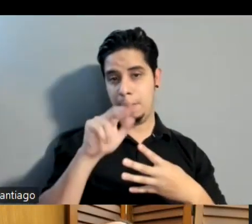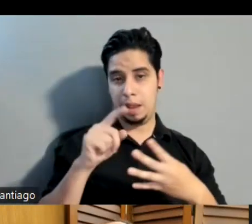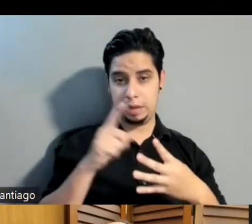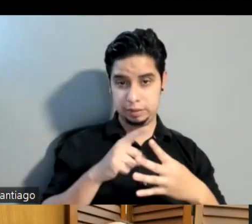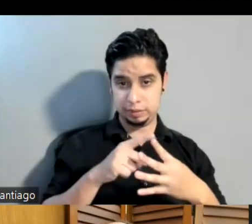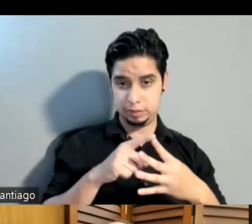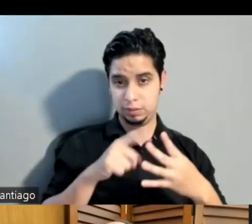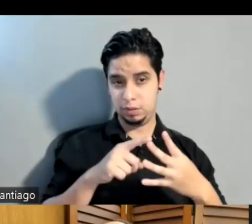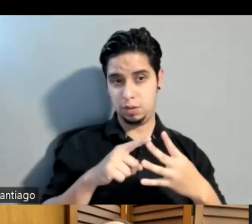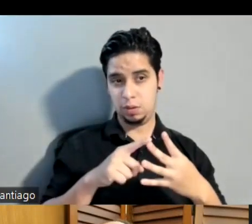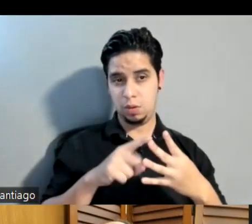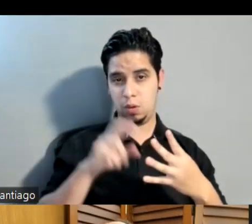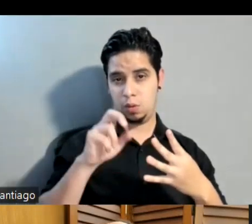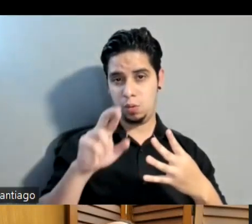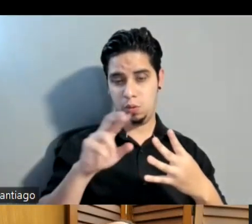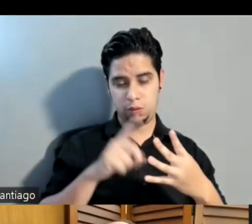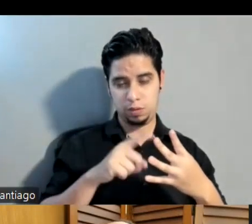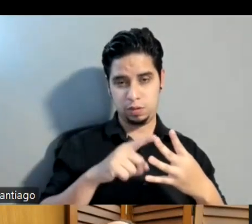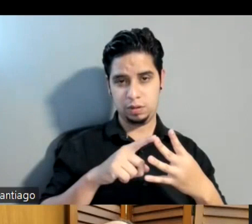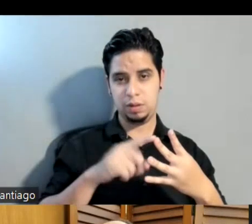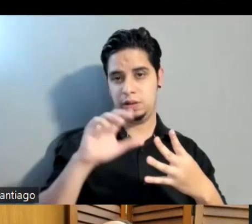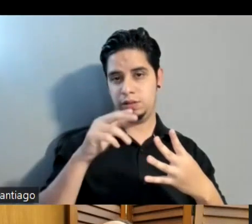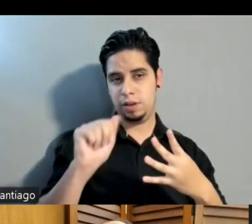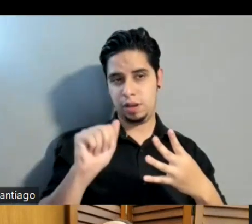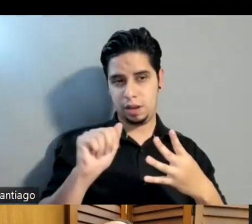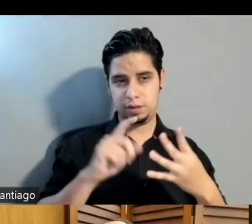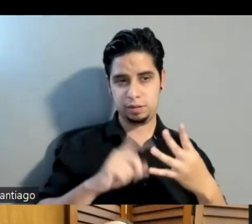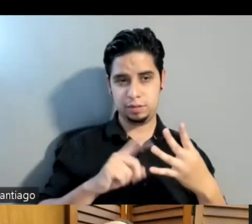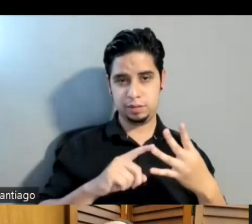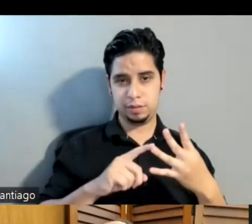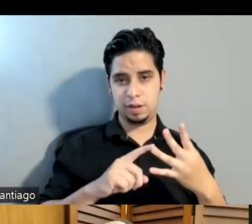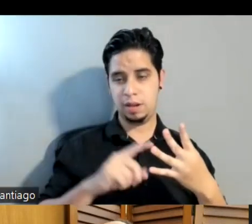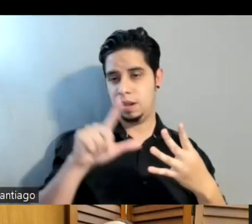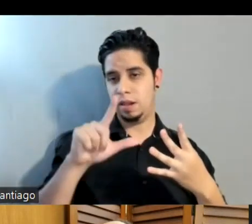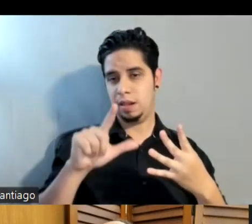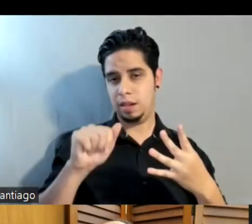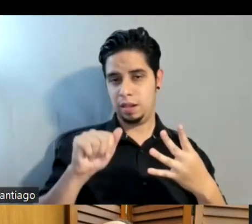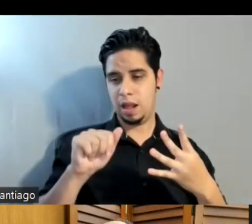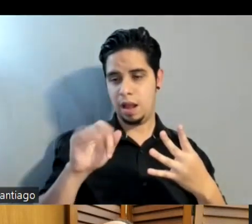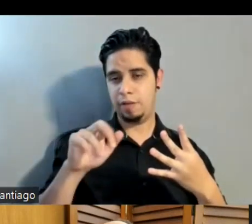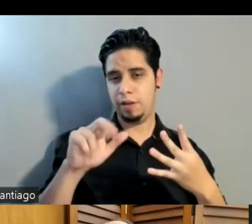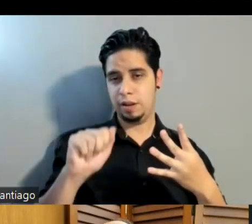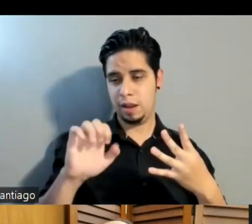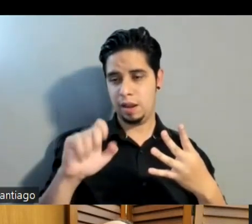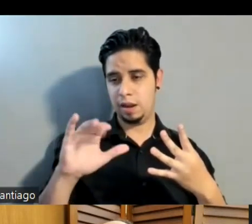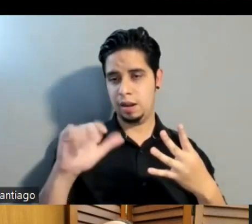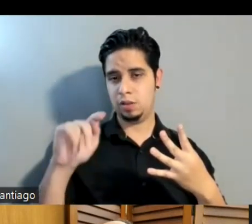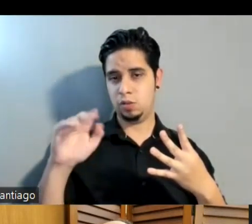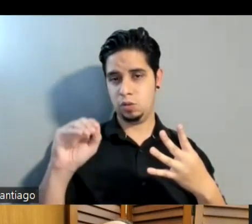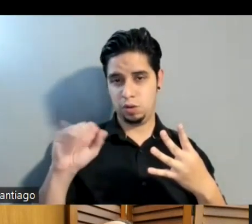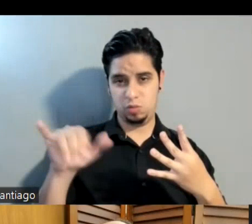o Rourke, que es la obra checa, la obra de teatro checa, la Feria Electro, la Feria Mundial en Nueva